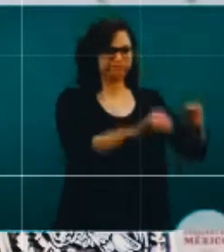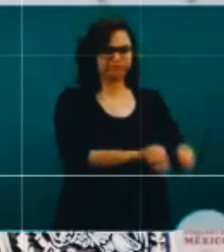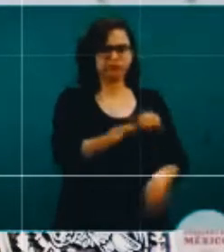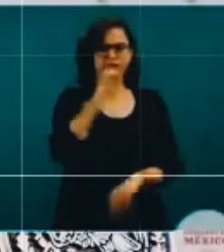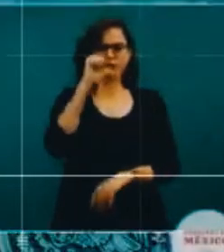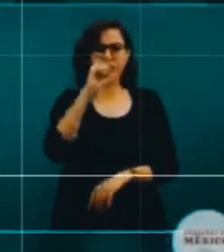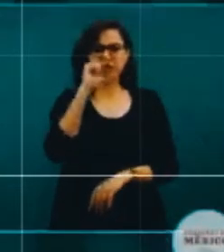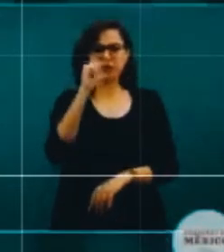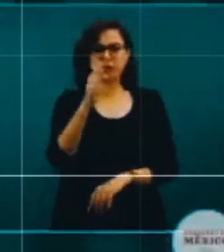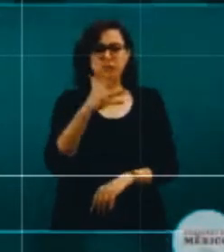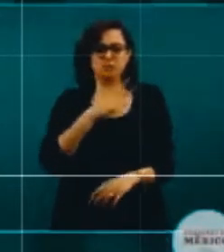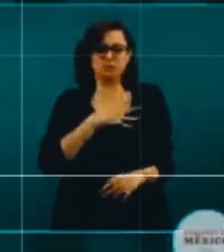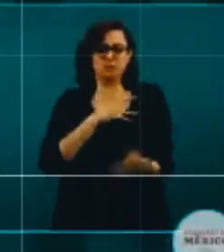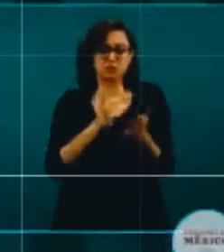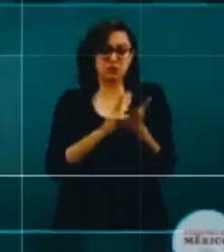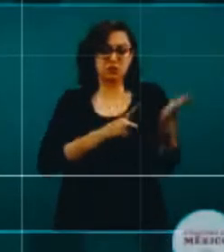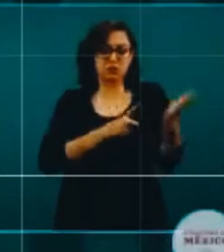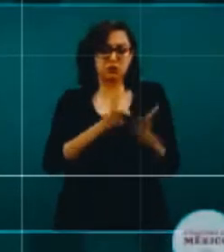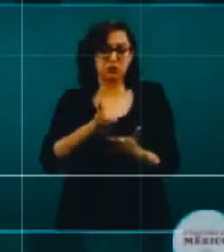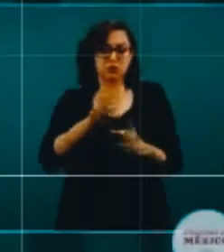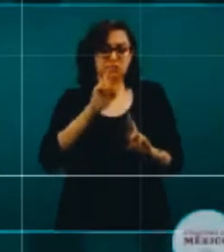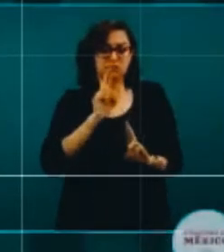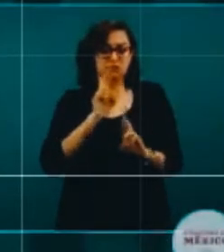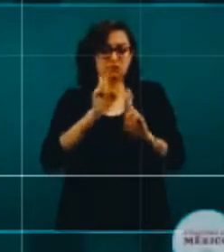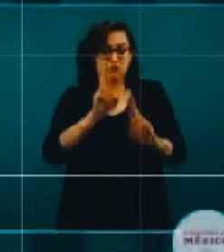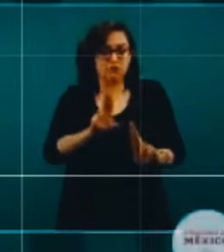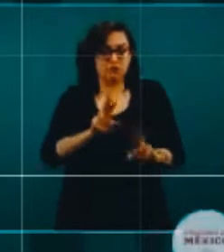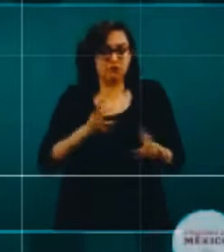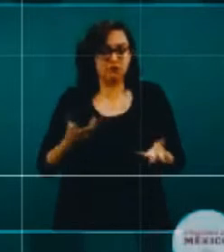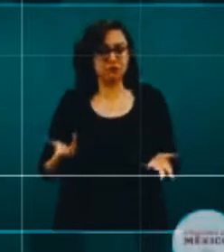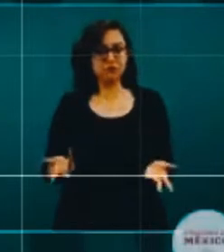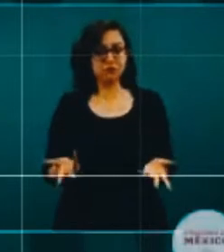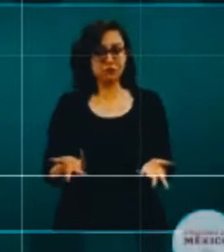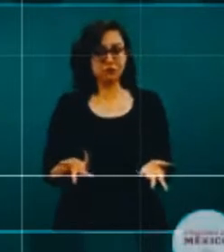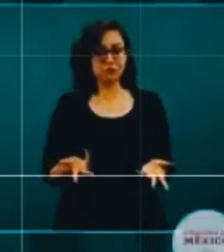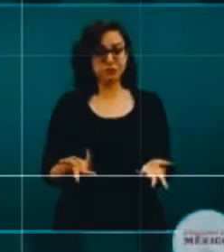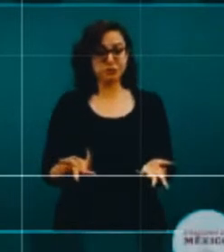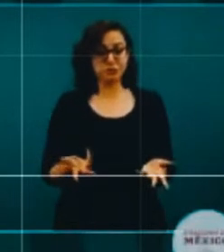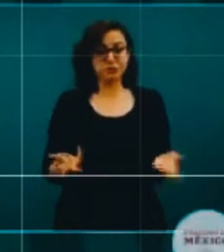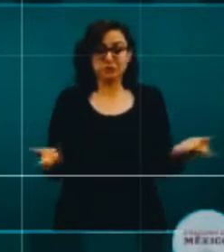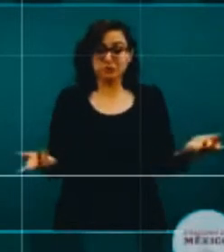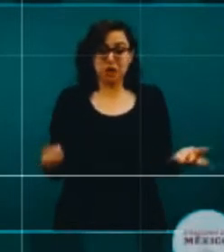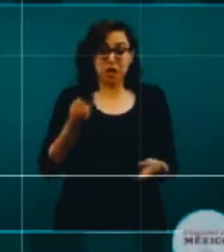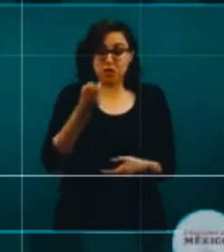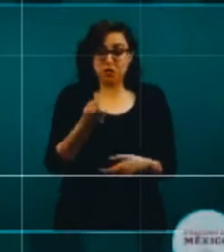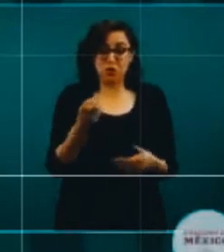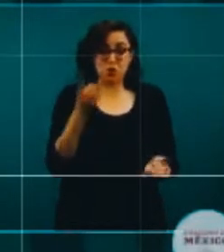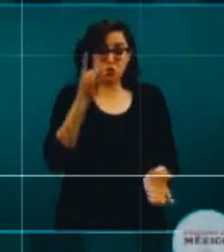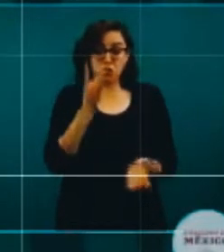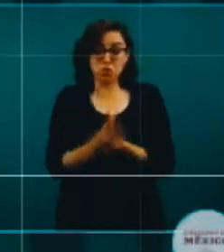ejercer el derecho de réplica, que es lo que hacemos,